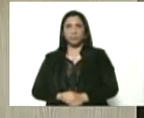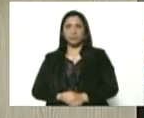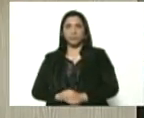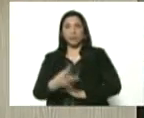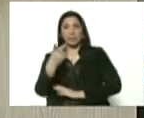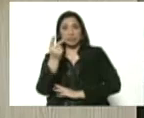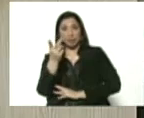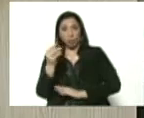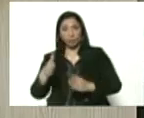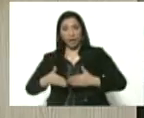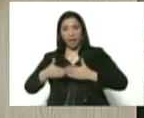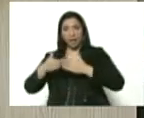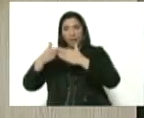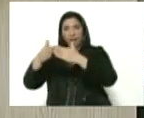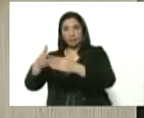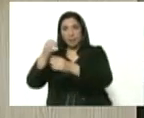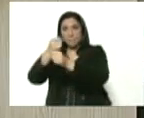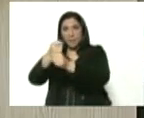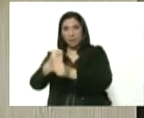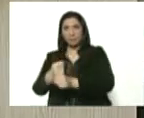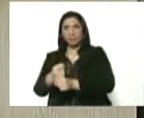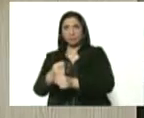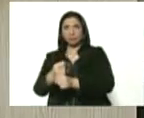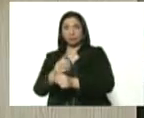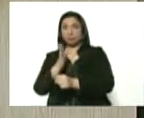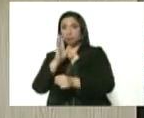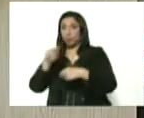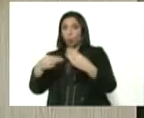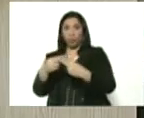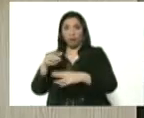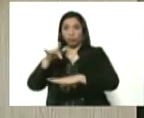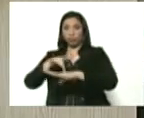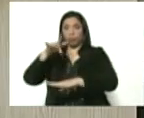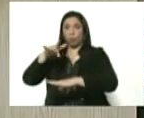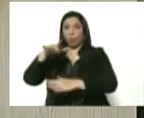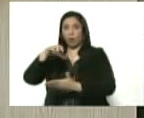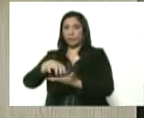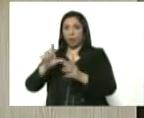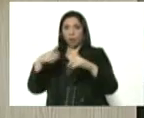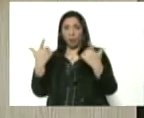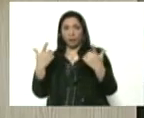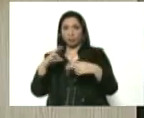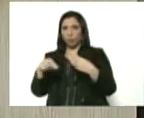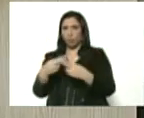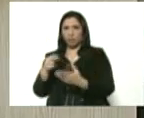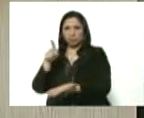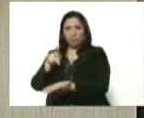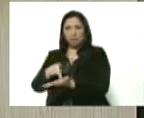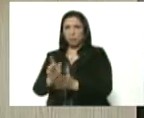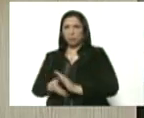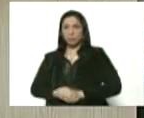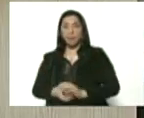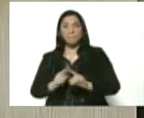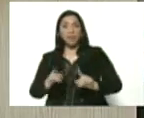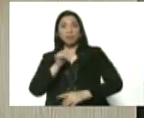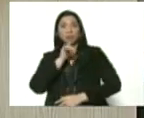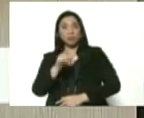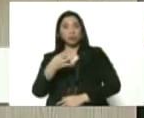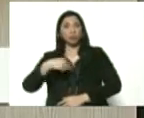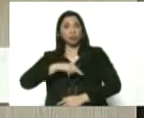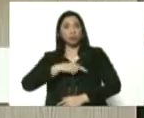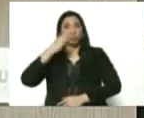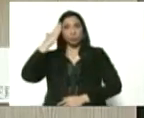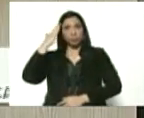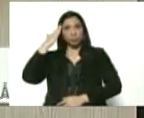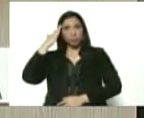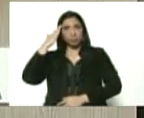segunda lancha, que se esperaba, no llegó, no había llegado todavía. La información que ya tenemos